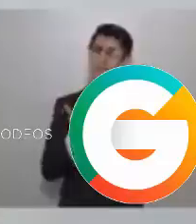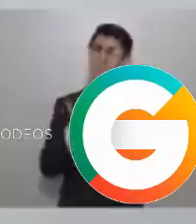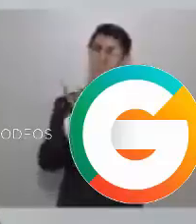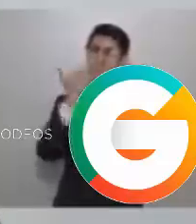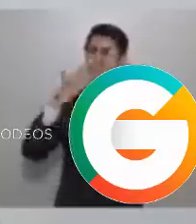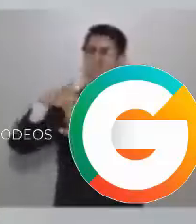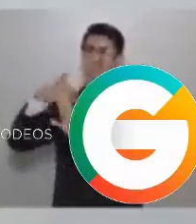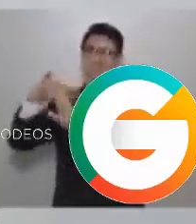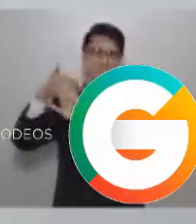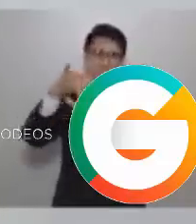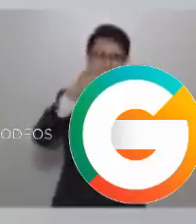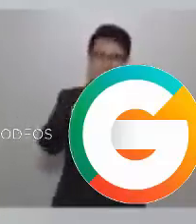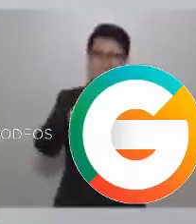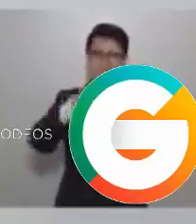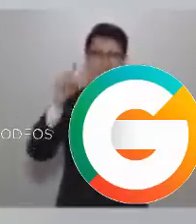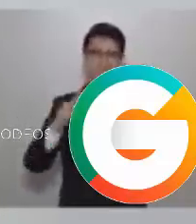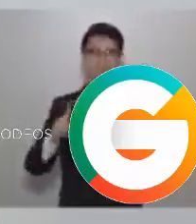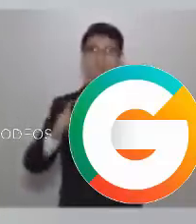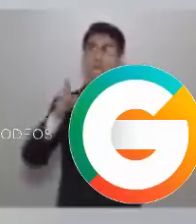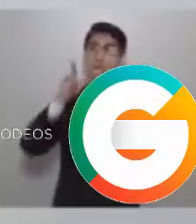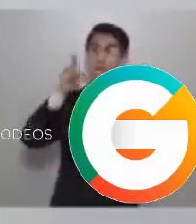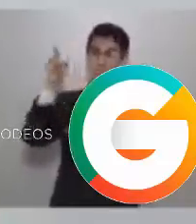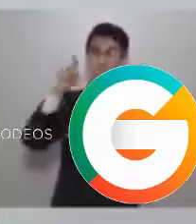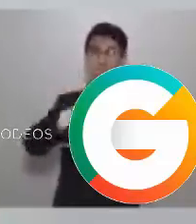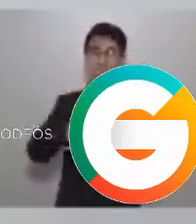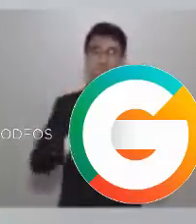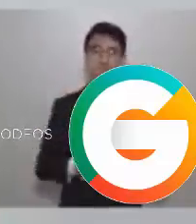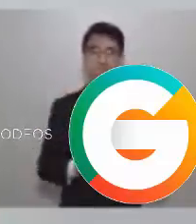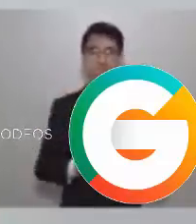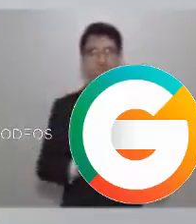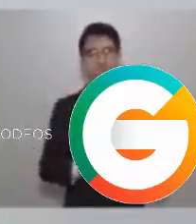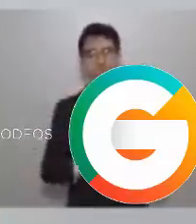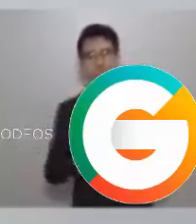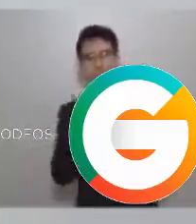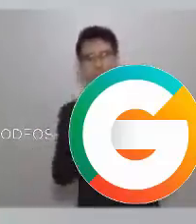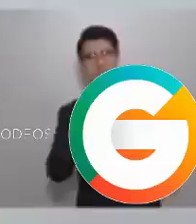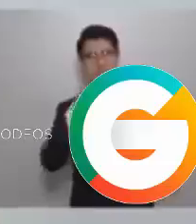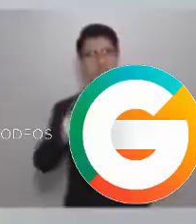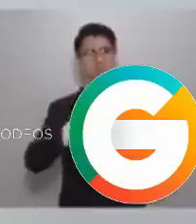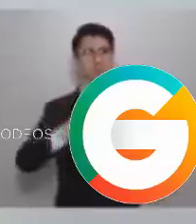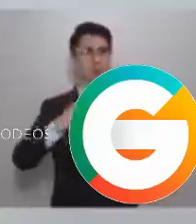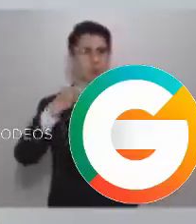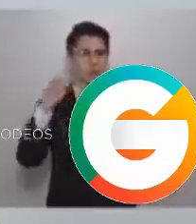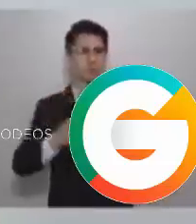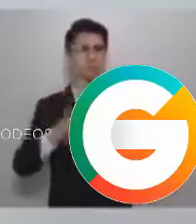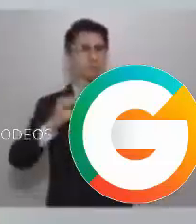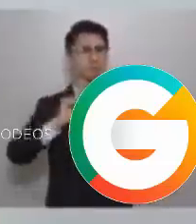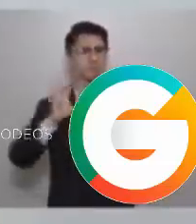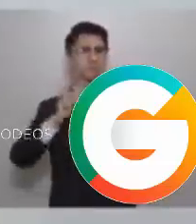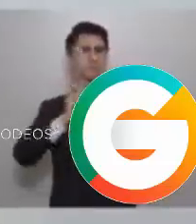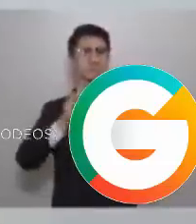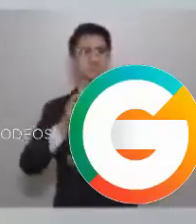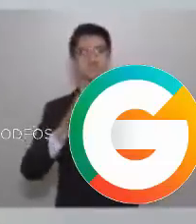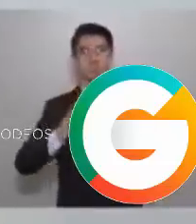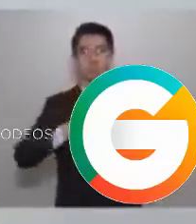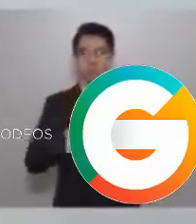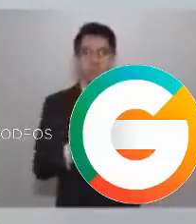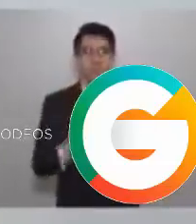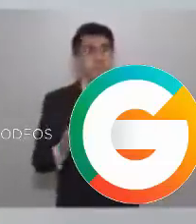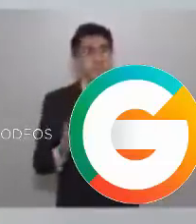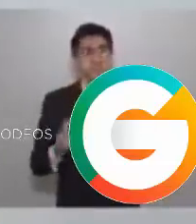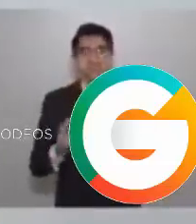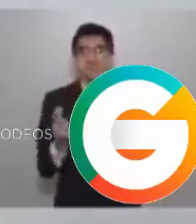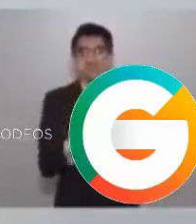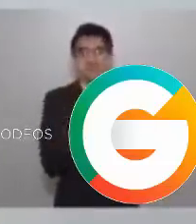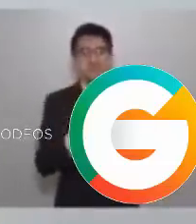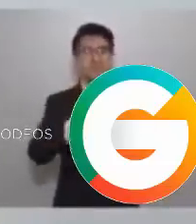¿sí?, algunos números. Me queda claro que es un trabajo que estamos haciendo, que queda mucho por hacer, y aunque hemos tenido